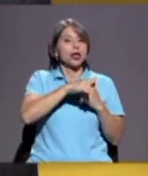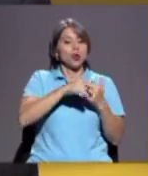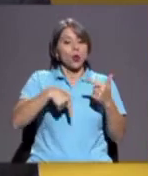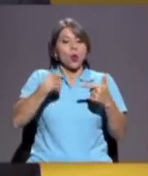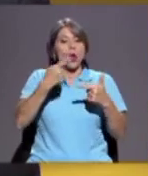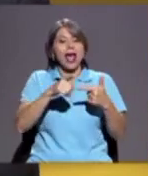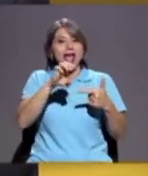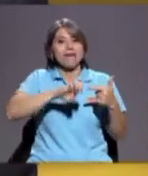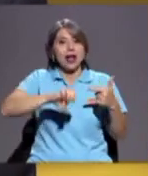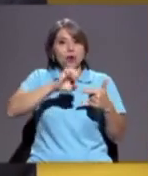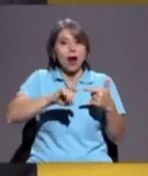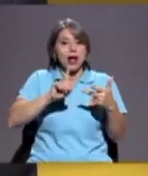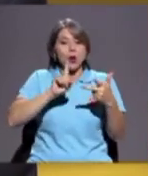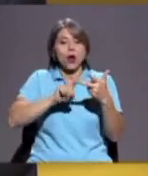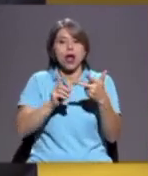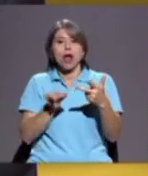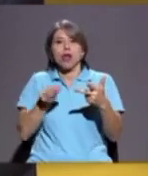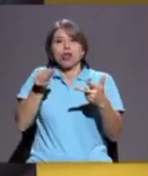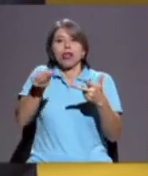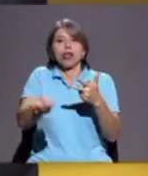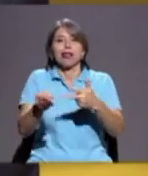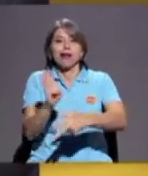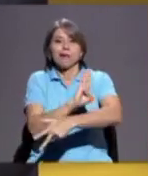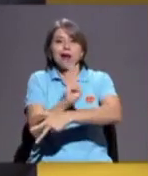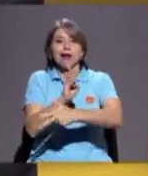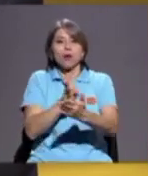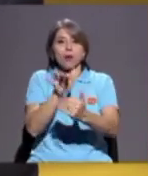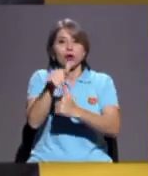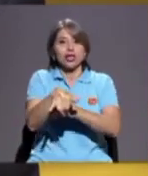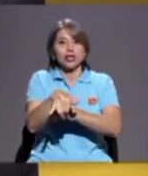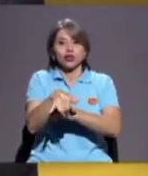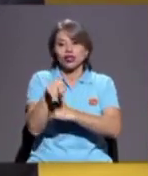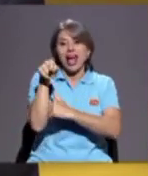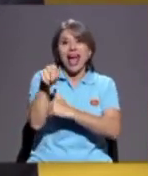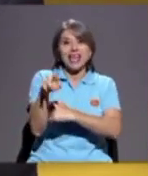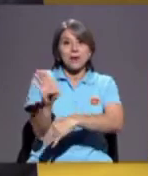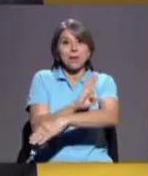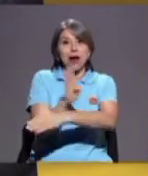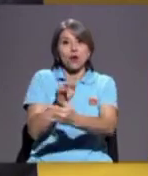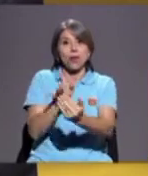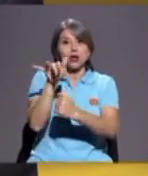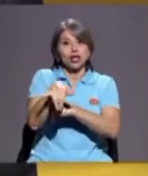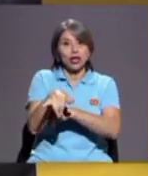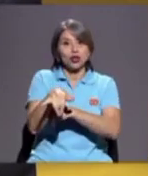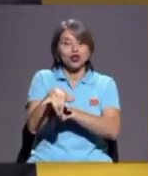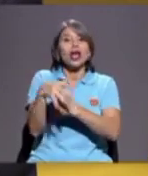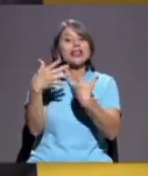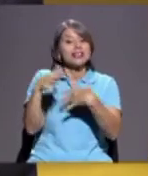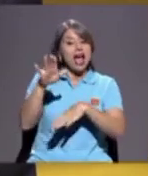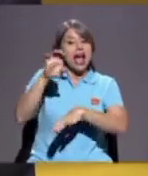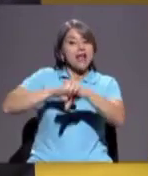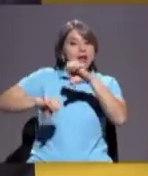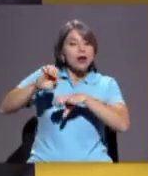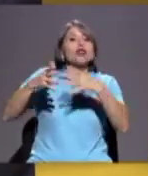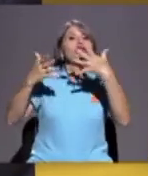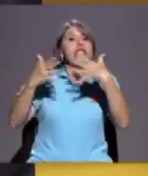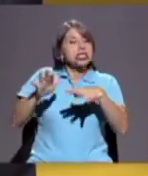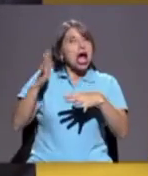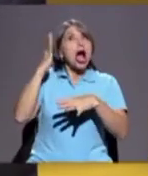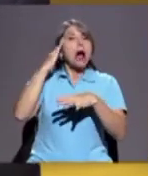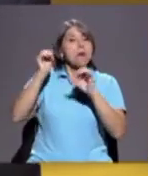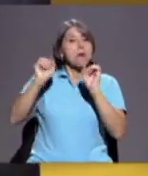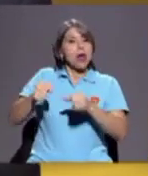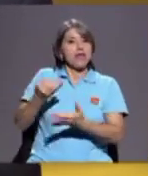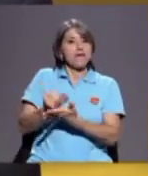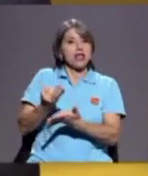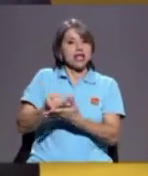ellos llaman un banco de proyectos. Ese banco de proyectos ya son proyectos evaluados y financiables. Entonces,